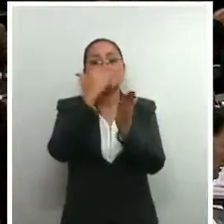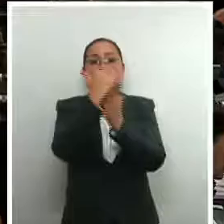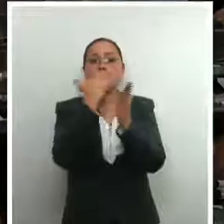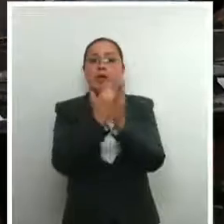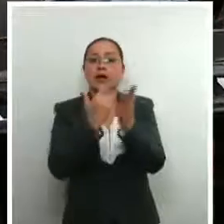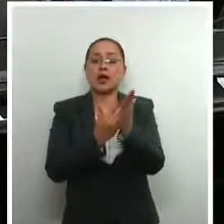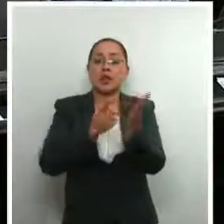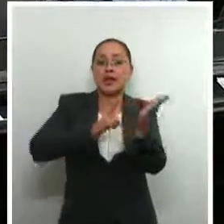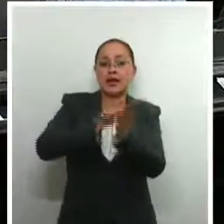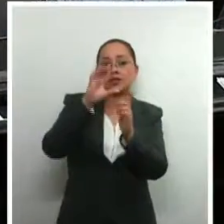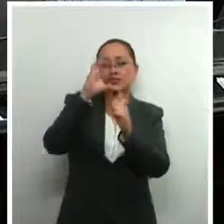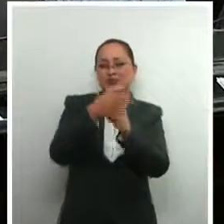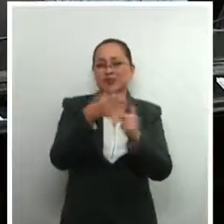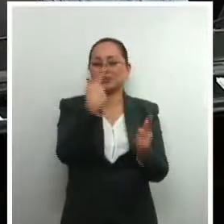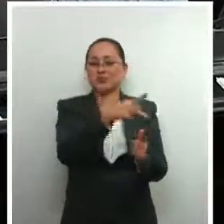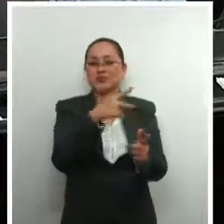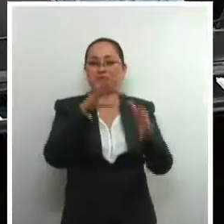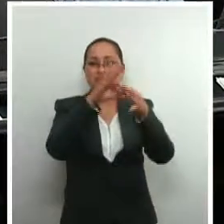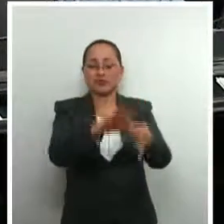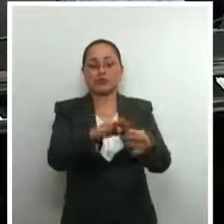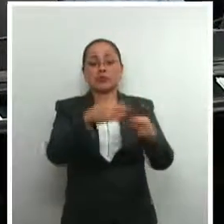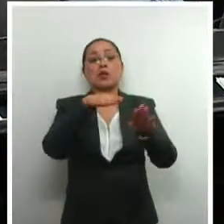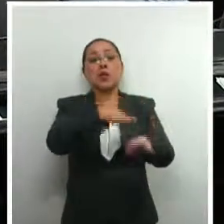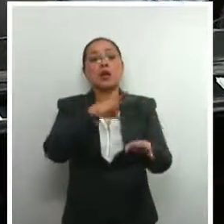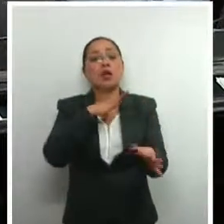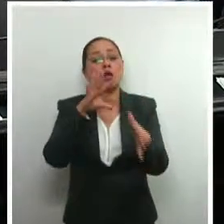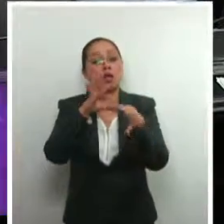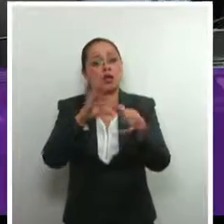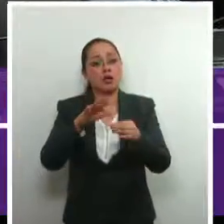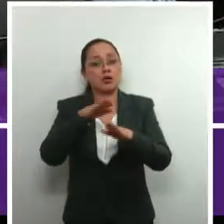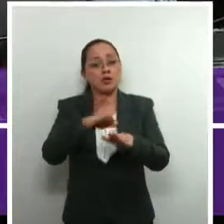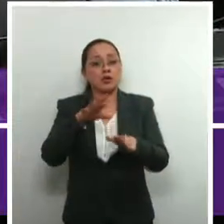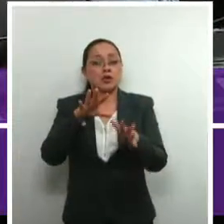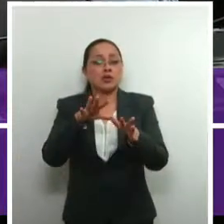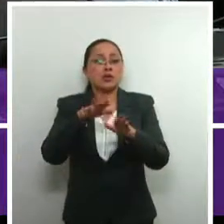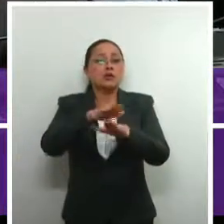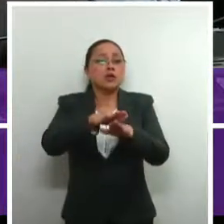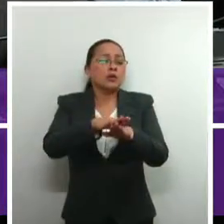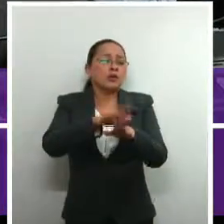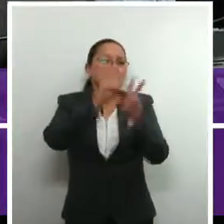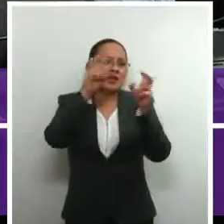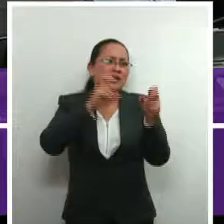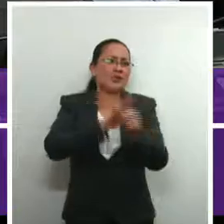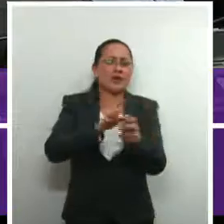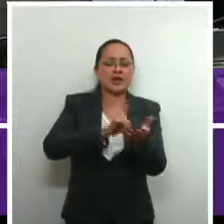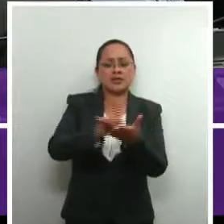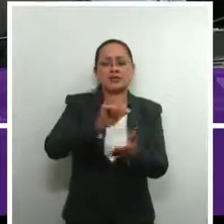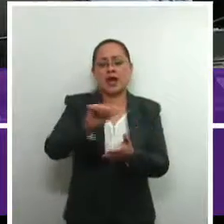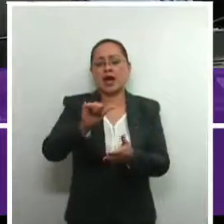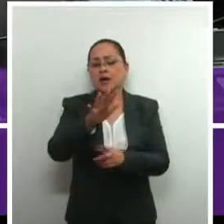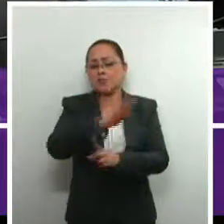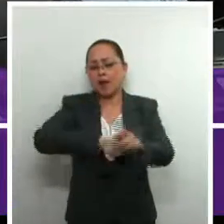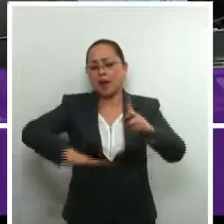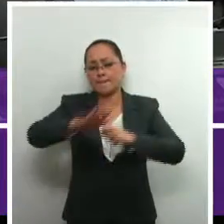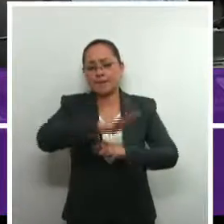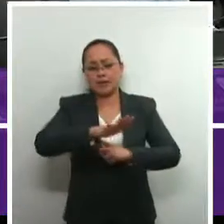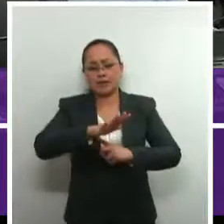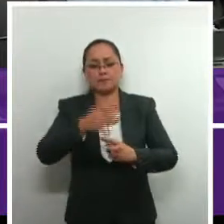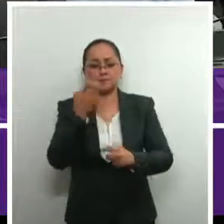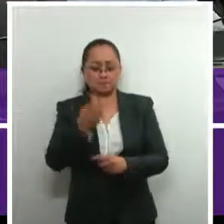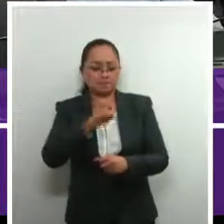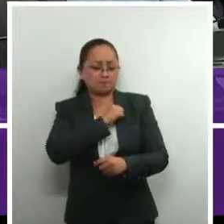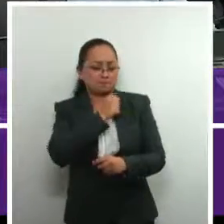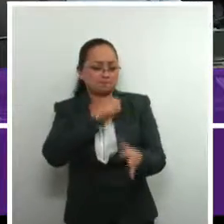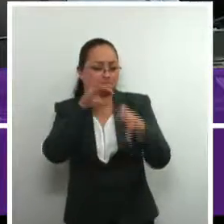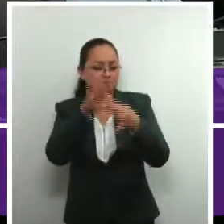Comisión de Carta de Derechos, el cual le comento habla sobre el derecho a un medio ambiente